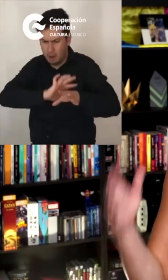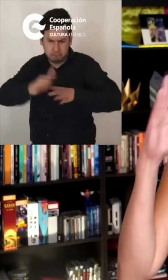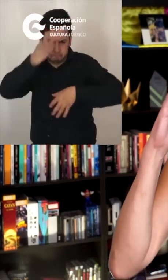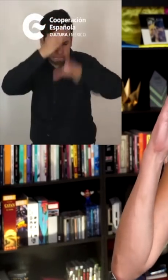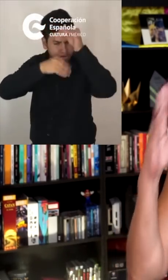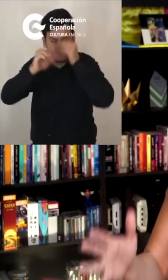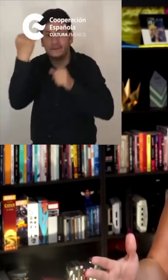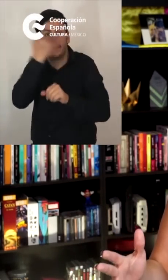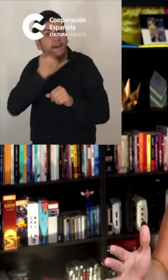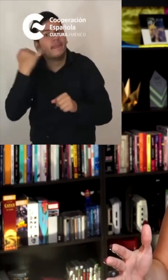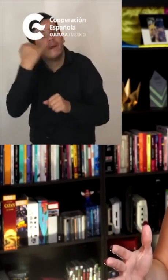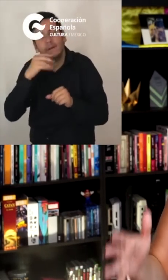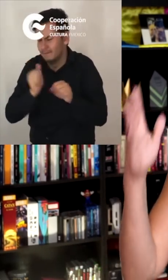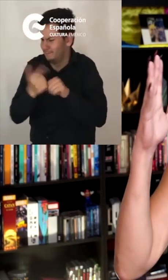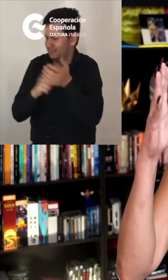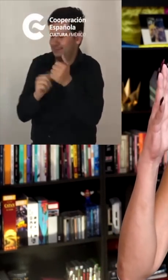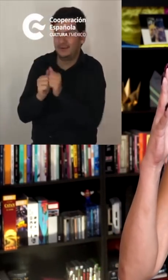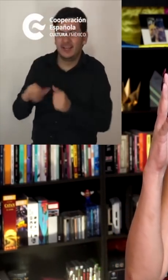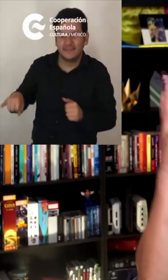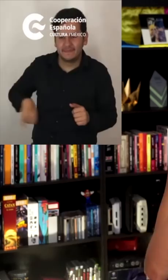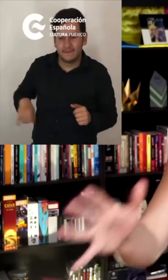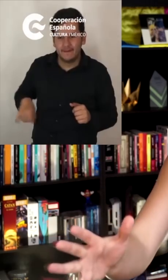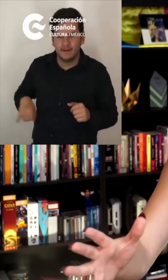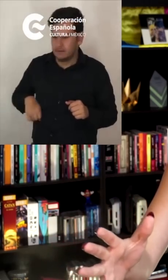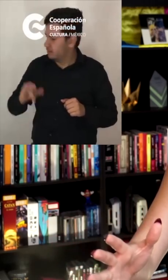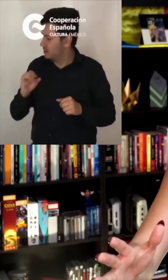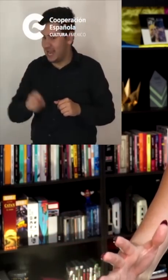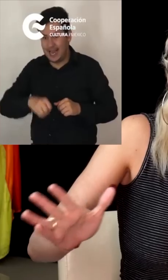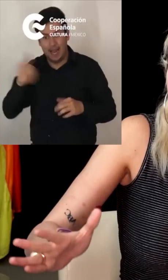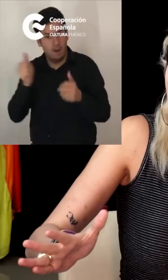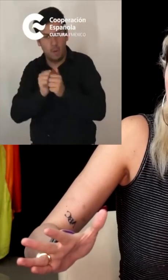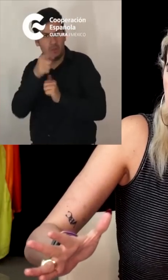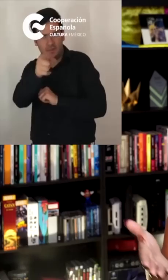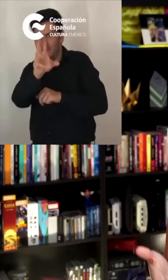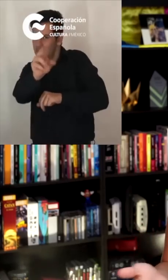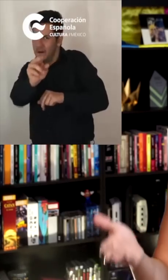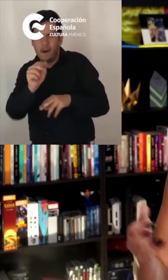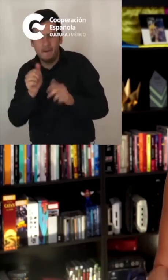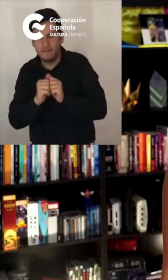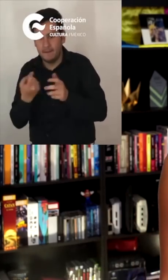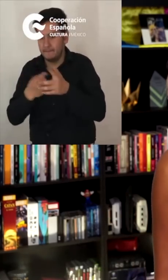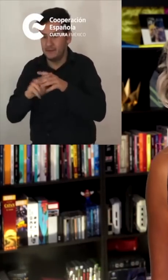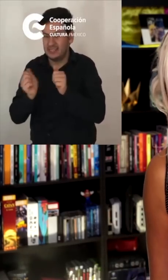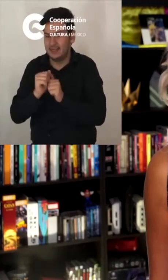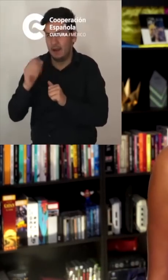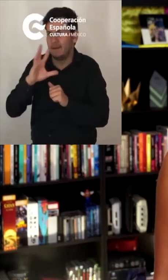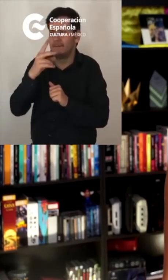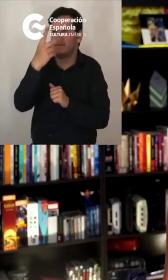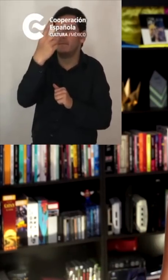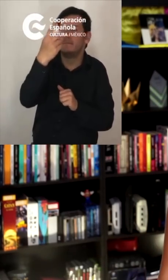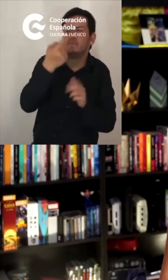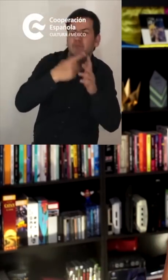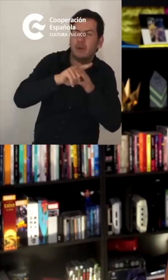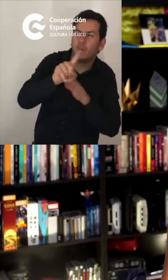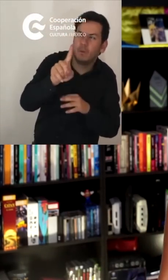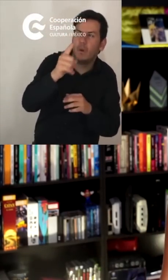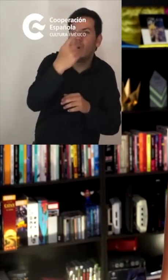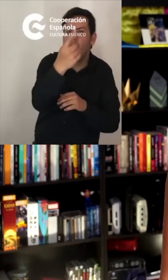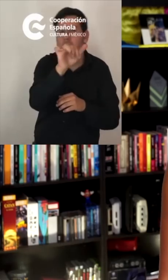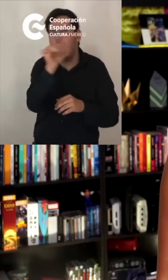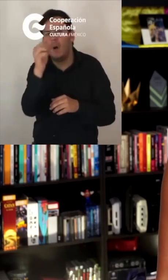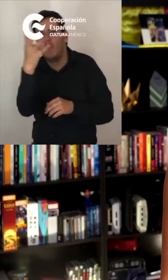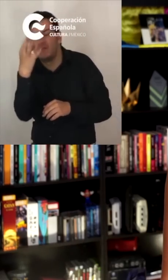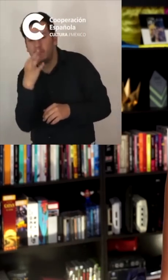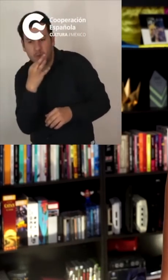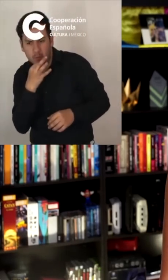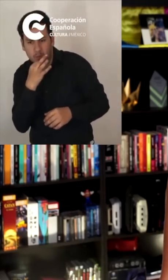cuarentena con algo interesante que claramente no es contigo. Pero bueno, comienza la llamada y entre el minuto 2 y el 4, aquí justo es cuando